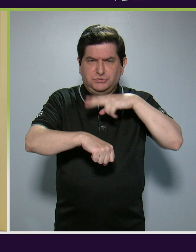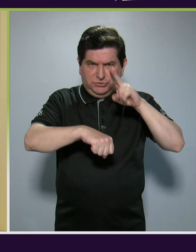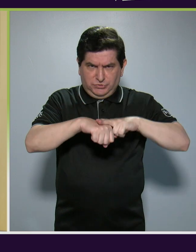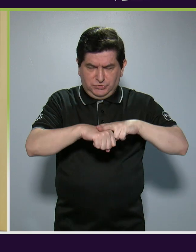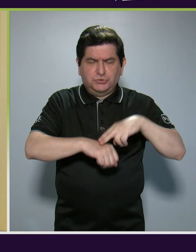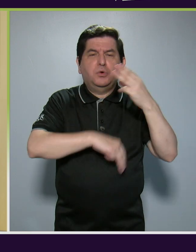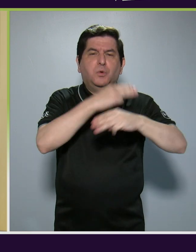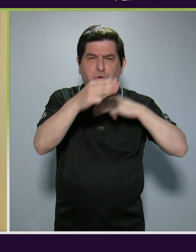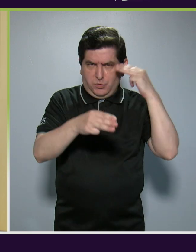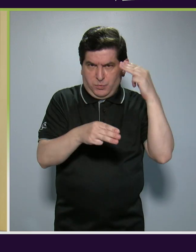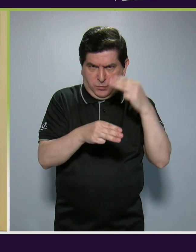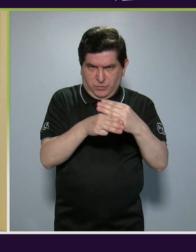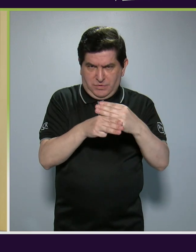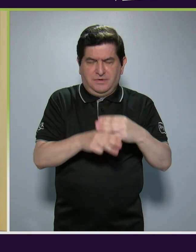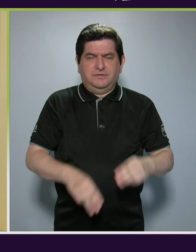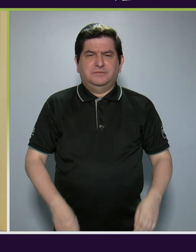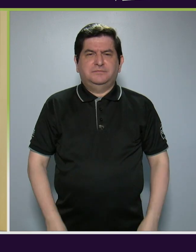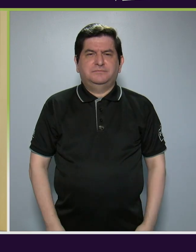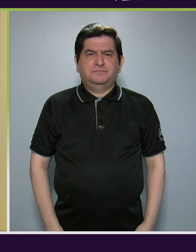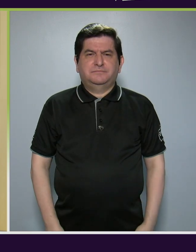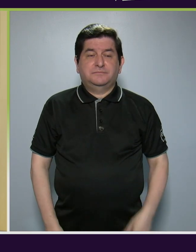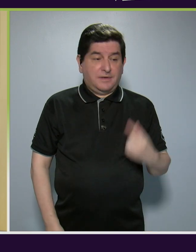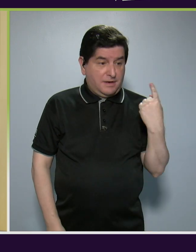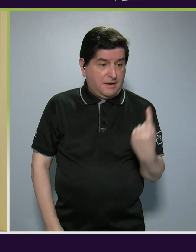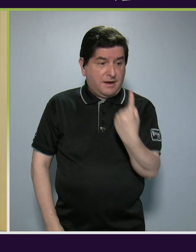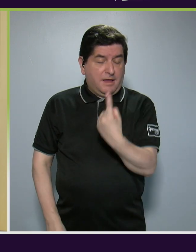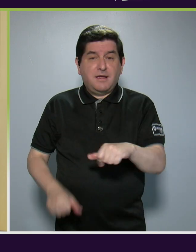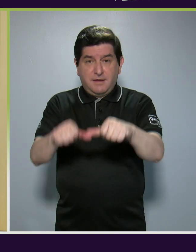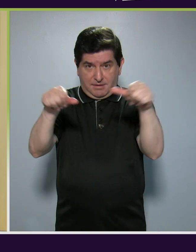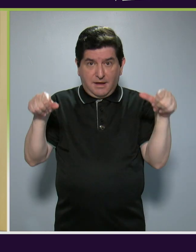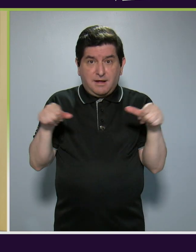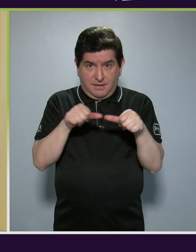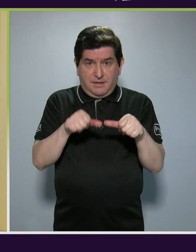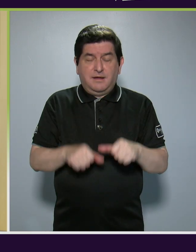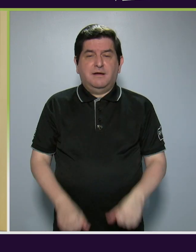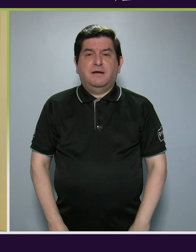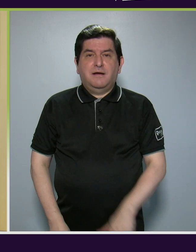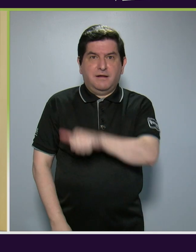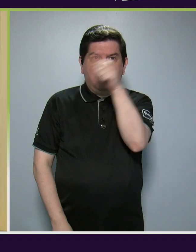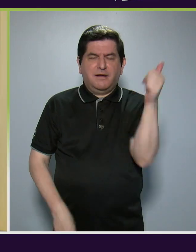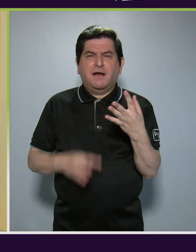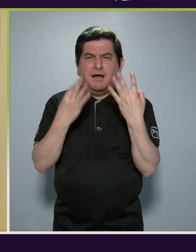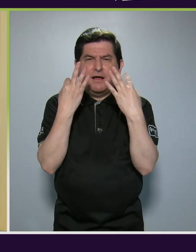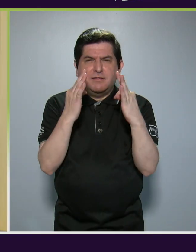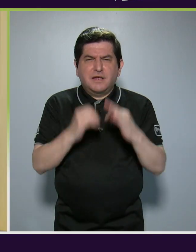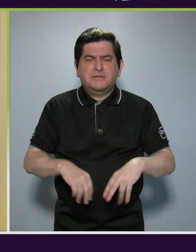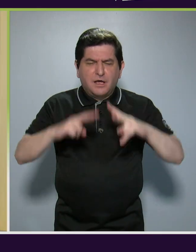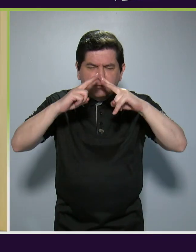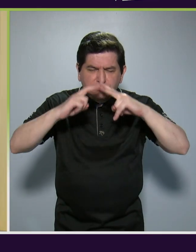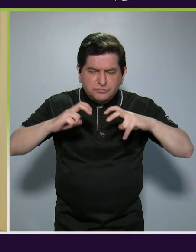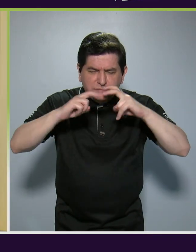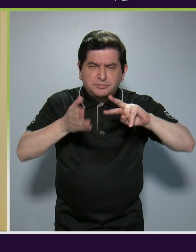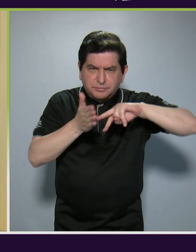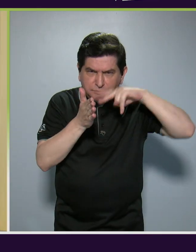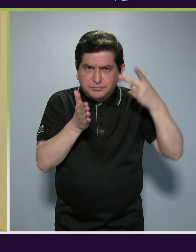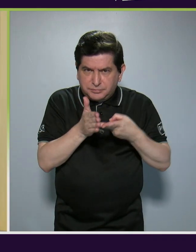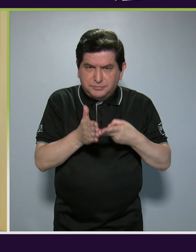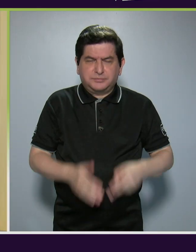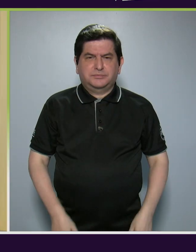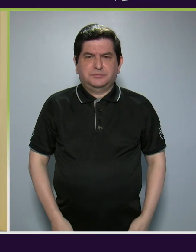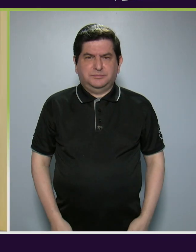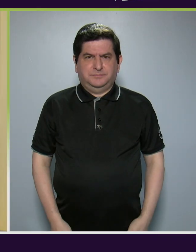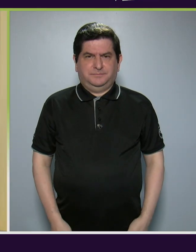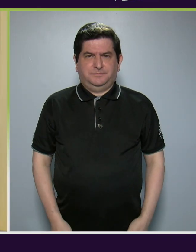nivel mundial y en cada una de las zonas como tales, para tratar de desmenuzar ese concepto. Y eso nos llevó, digamos,